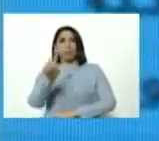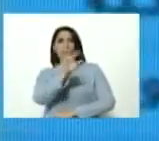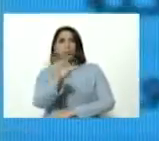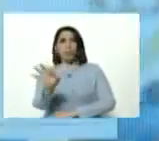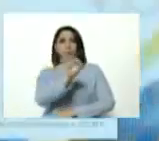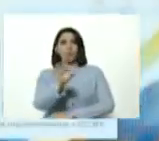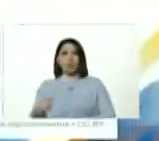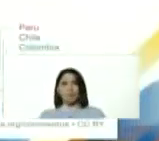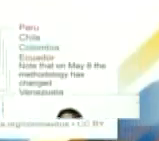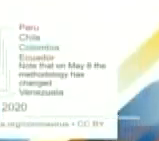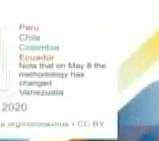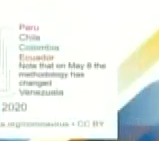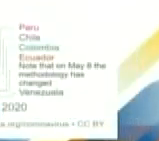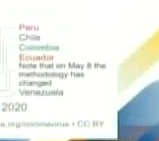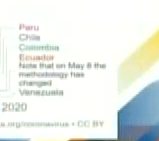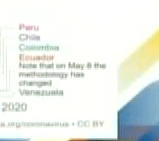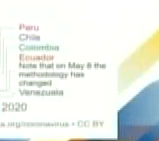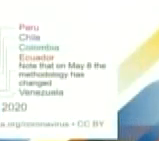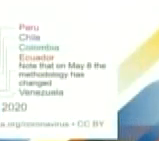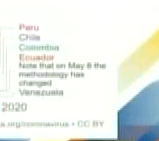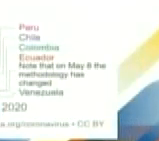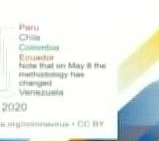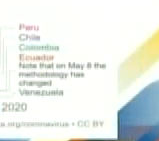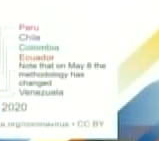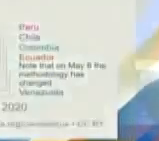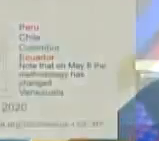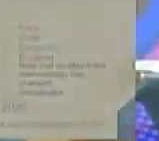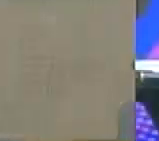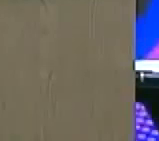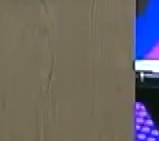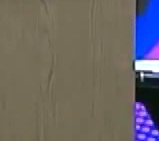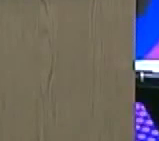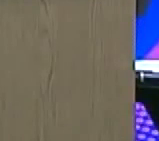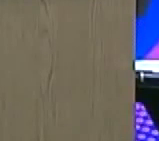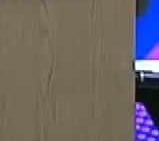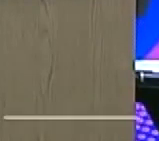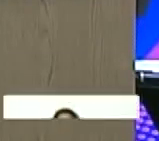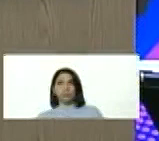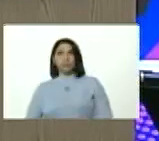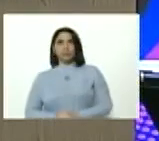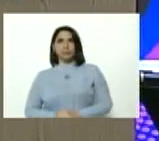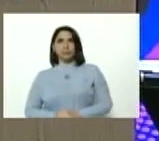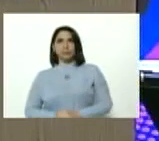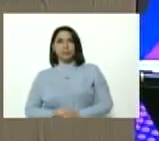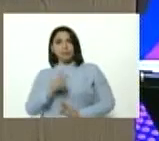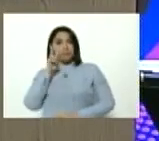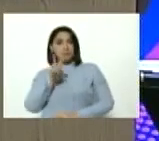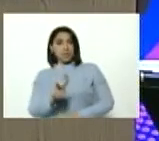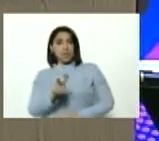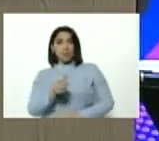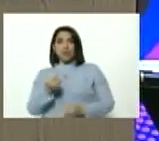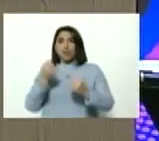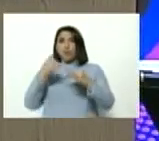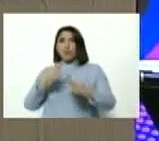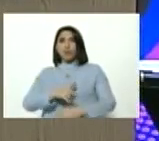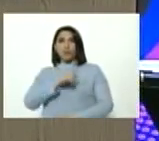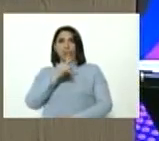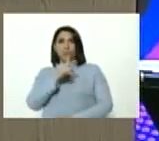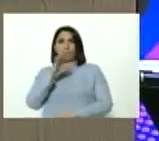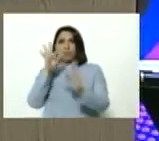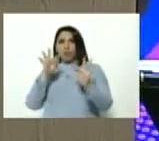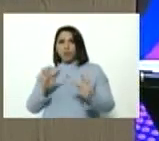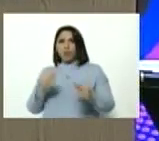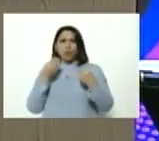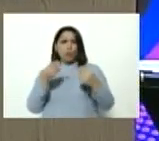0,21% de todos los casos. Si vemos un número trágico, pero que es una manera de